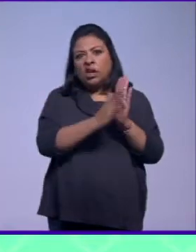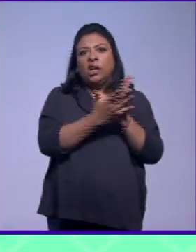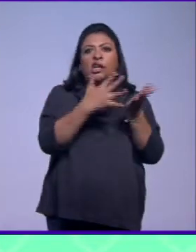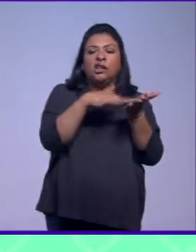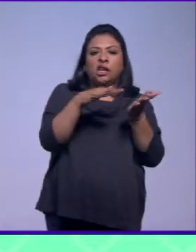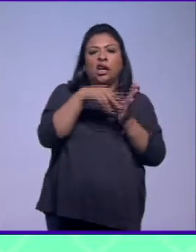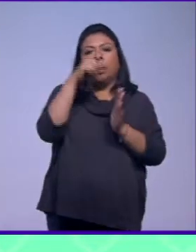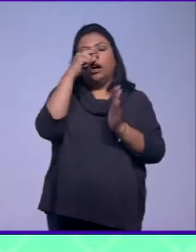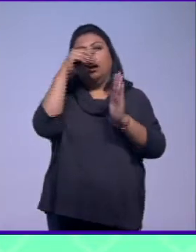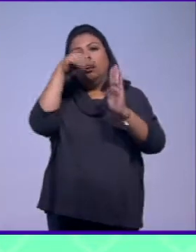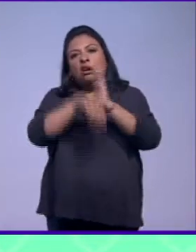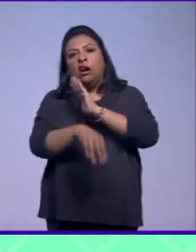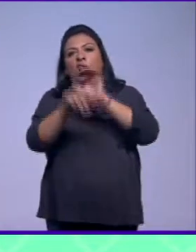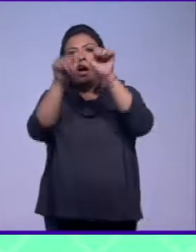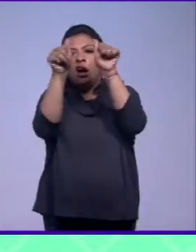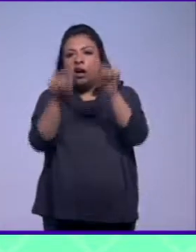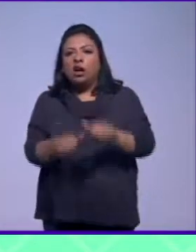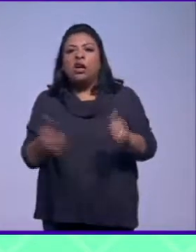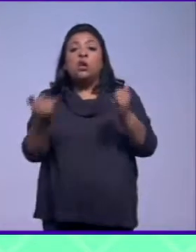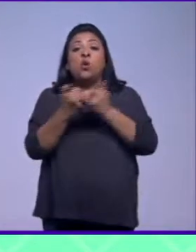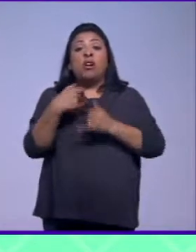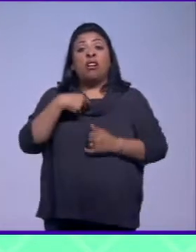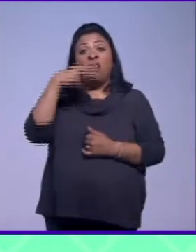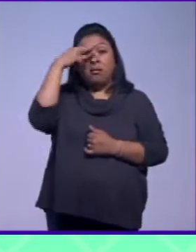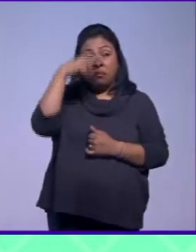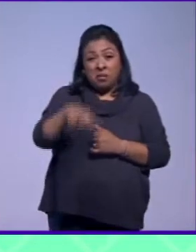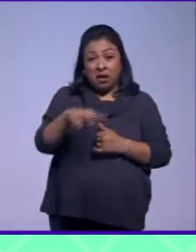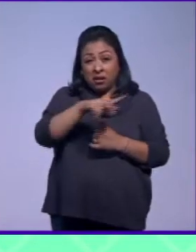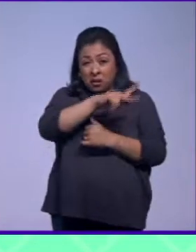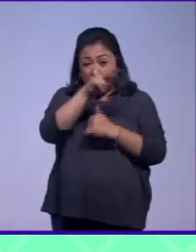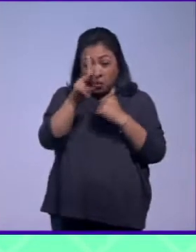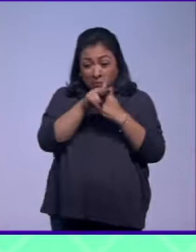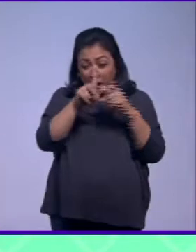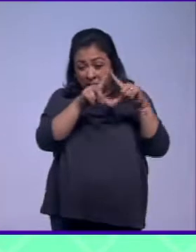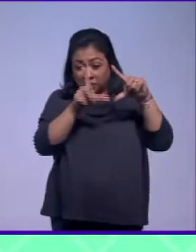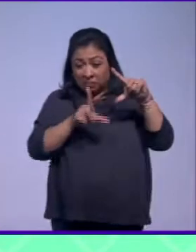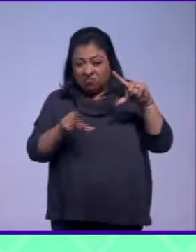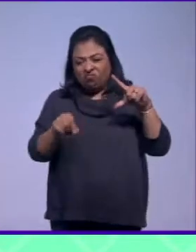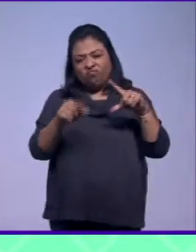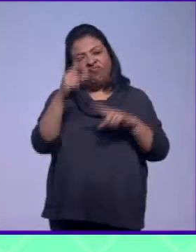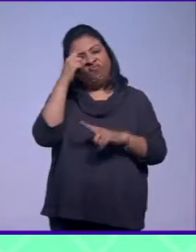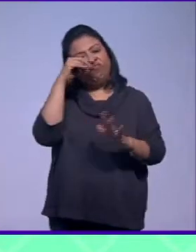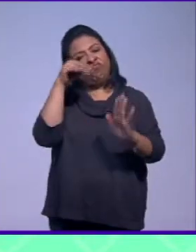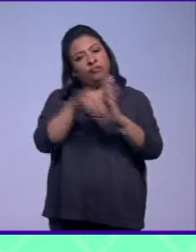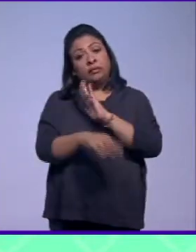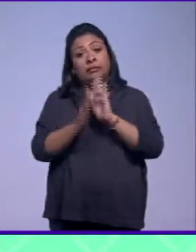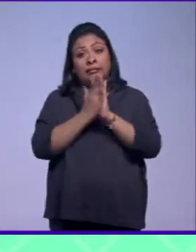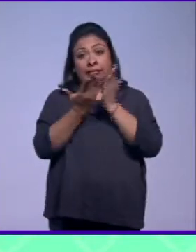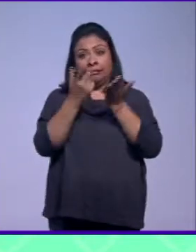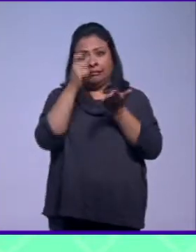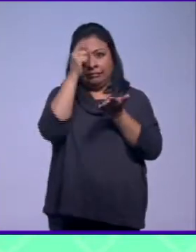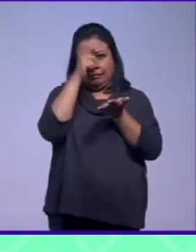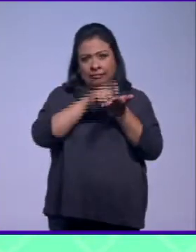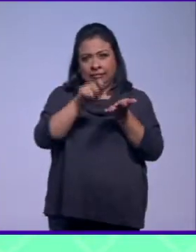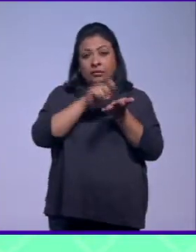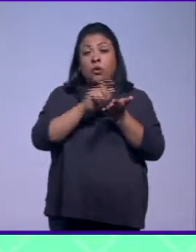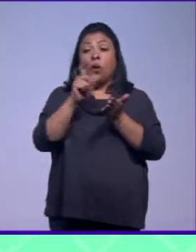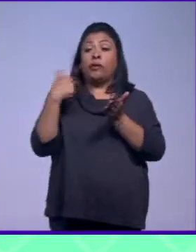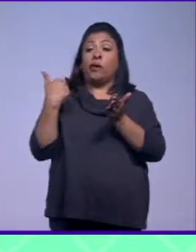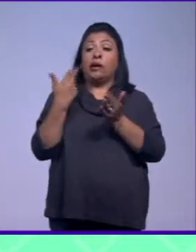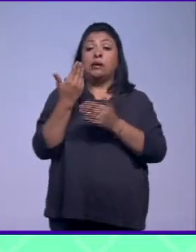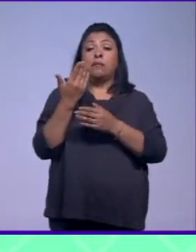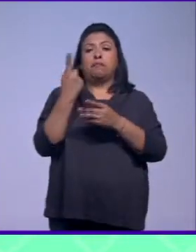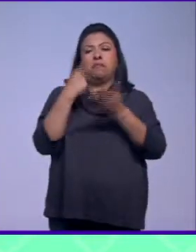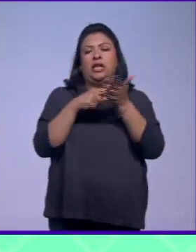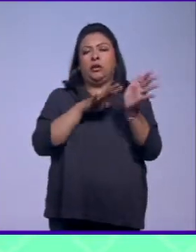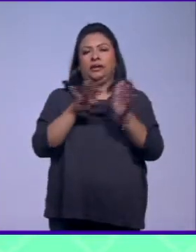artístico y también el fracaso de méxico como país es una novela que le está escribiendo cuando viene el 68